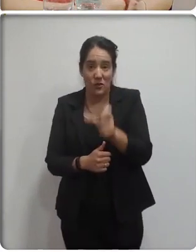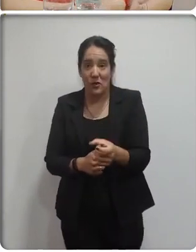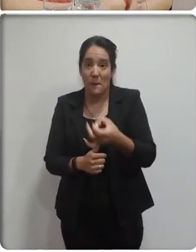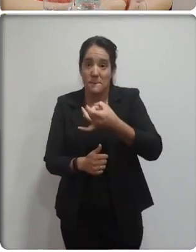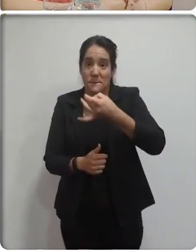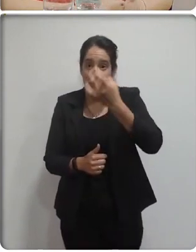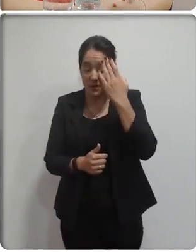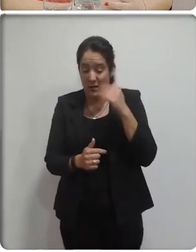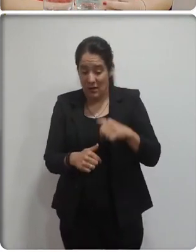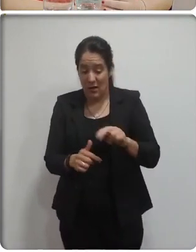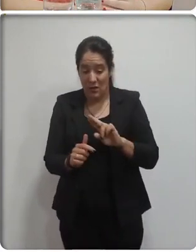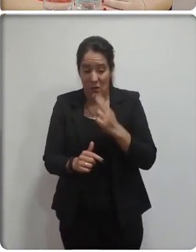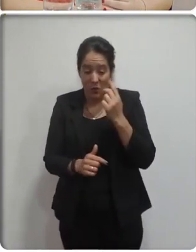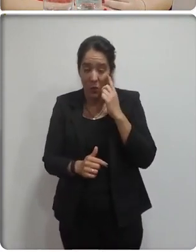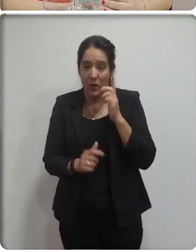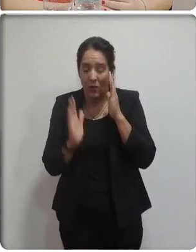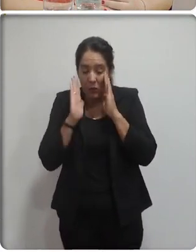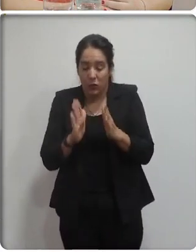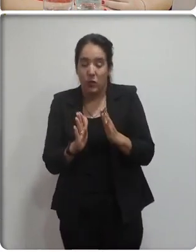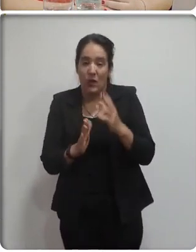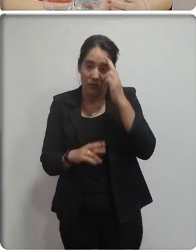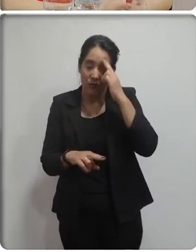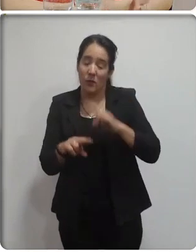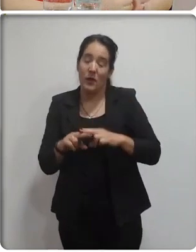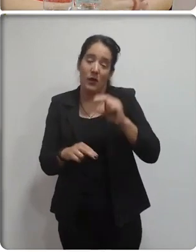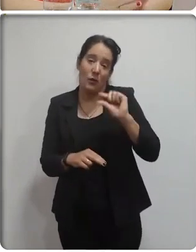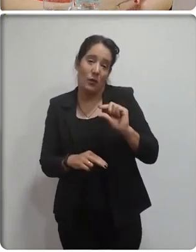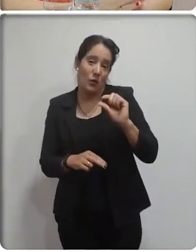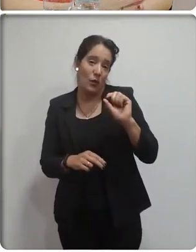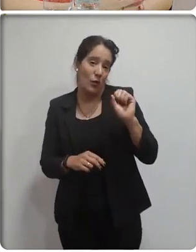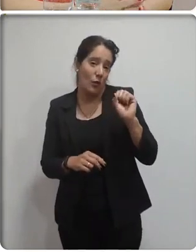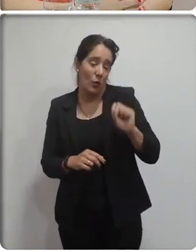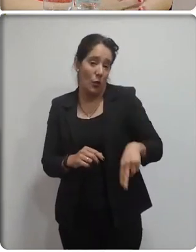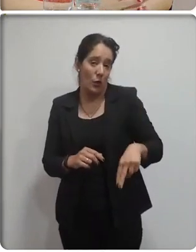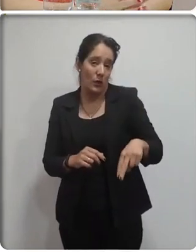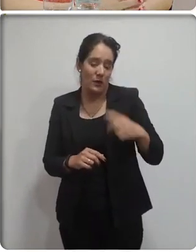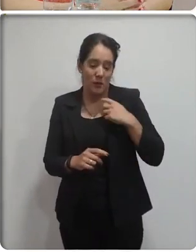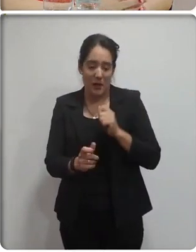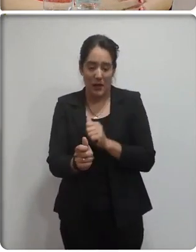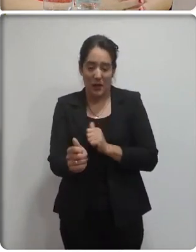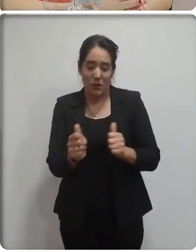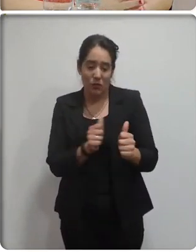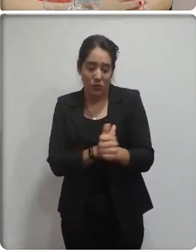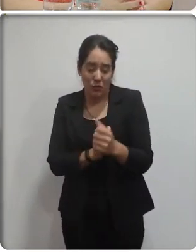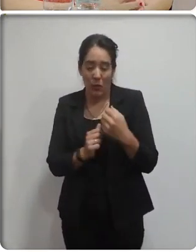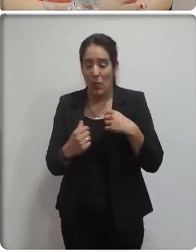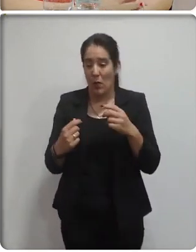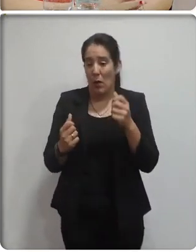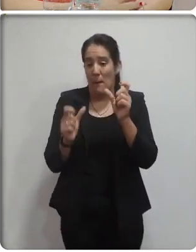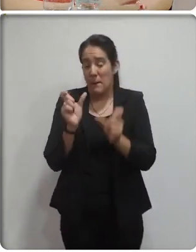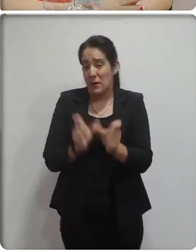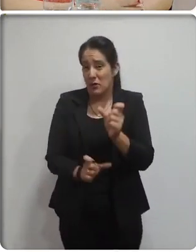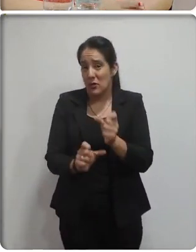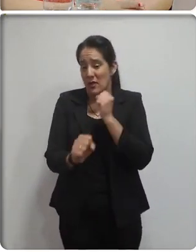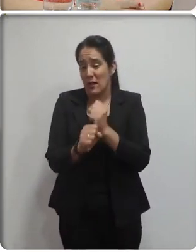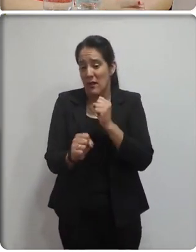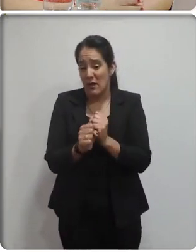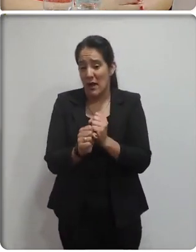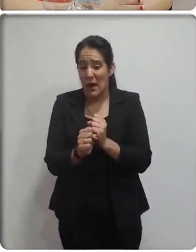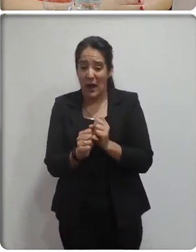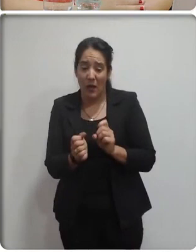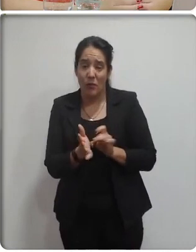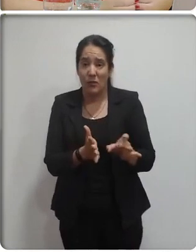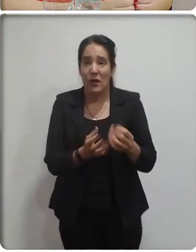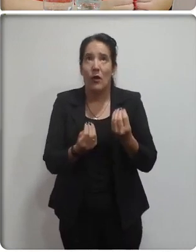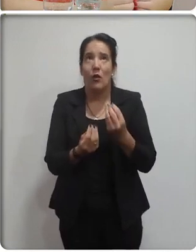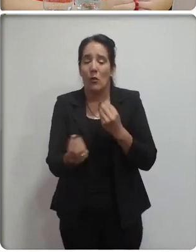con un enfoque de enfermedades poco frecuentes. El recambio de recursos humanos es dificultoso y está condicionado a las vacantes,